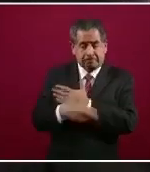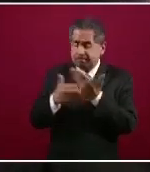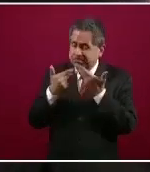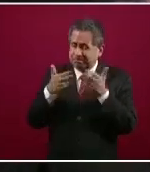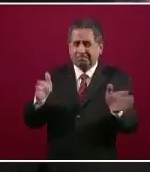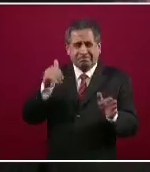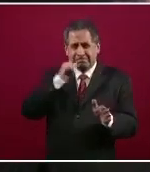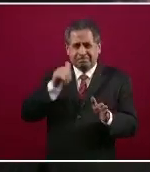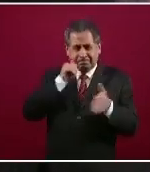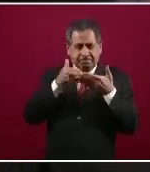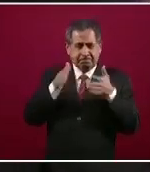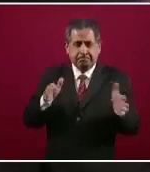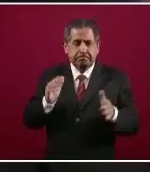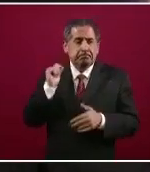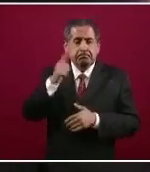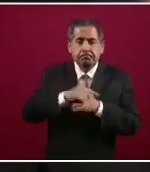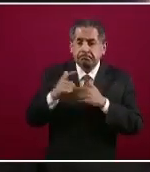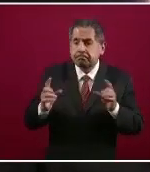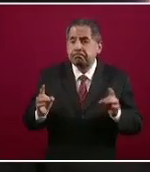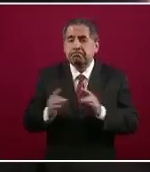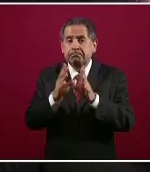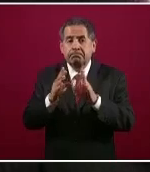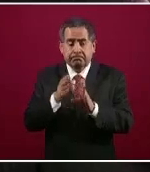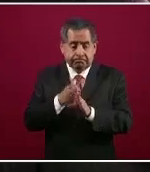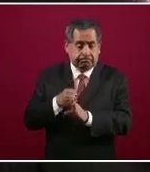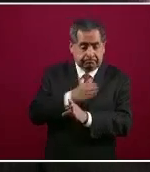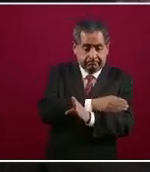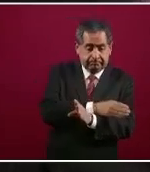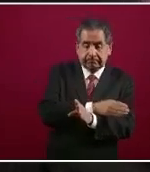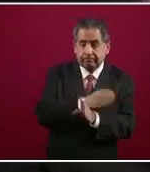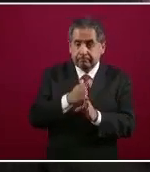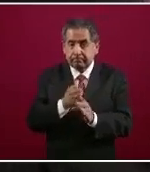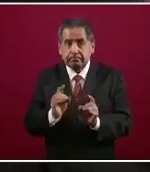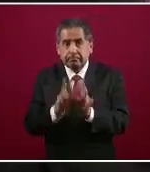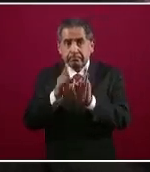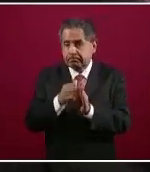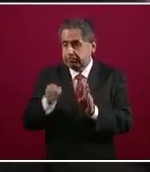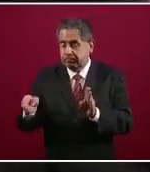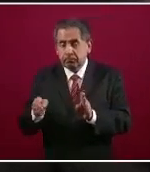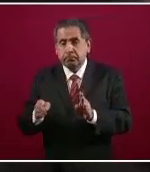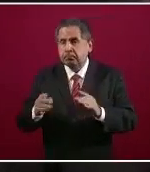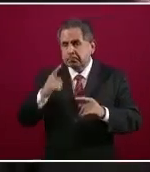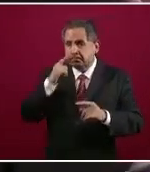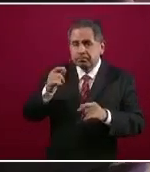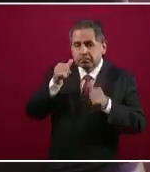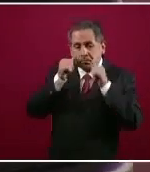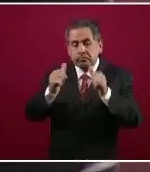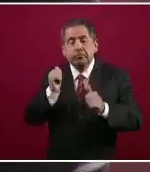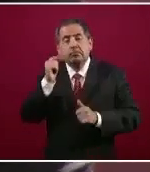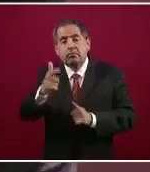del año para atender antes, durante y después de la emergencia a la población,